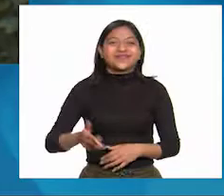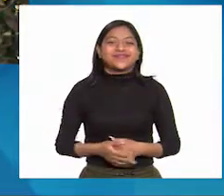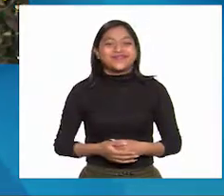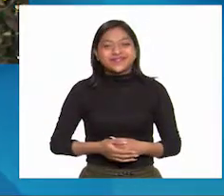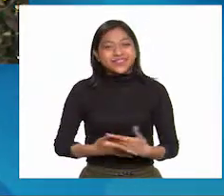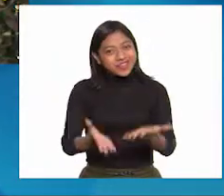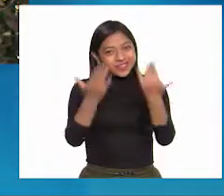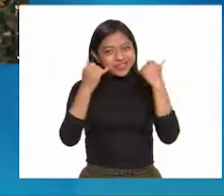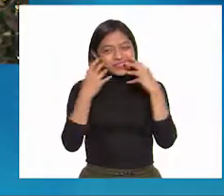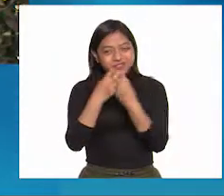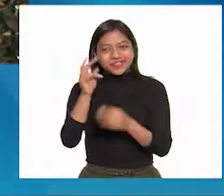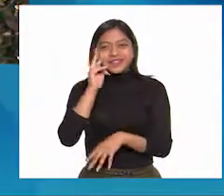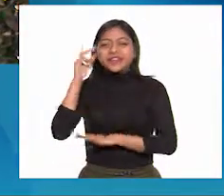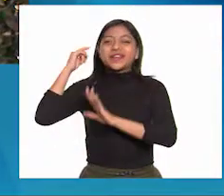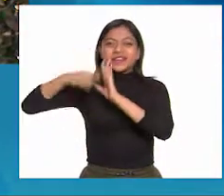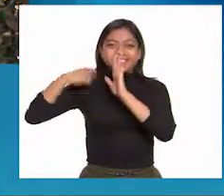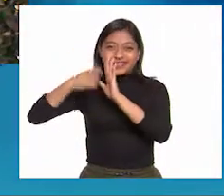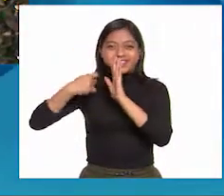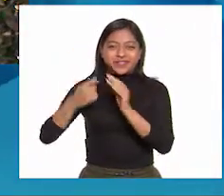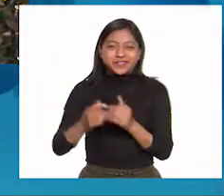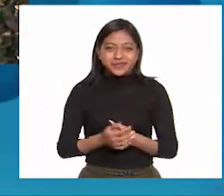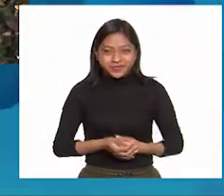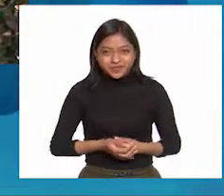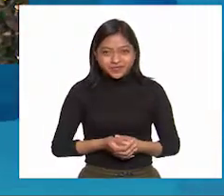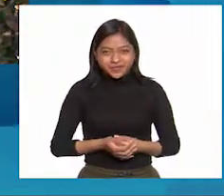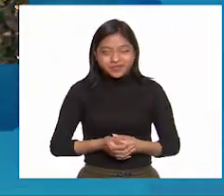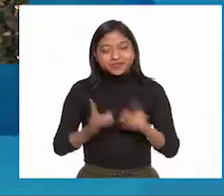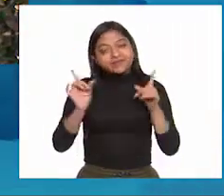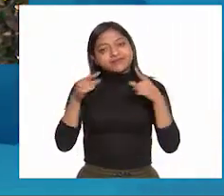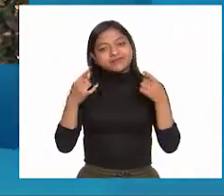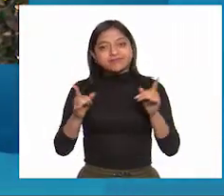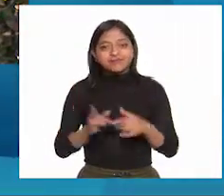¡Hola! ¡Vamos a ver el siguiente video!